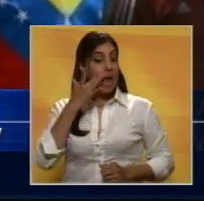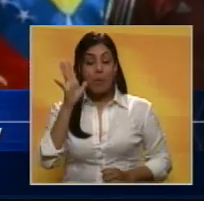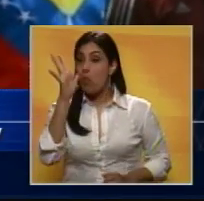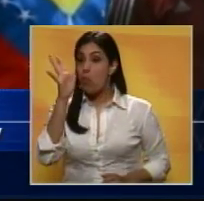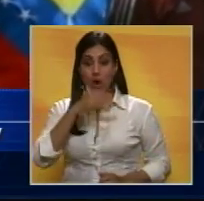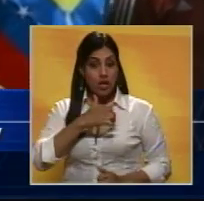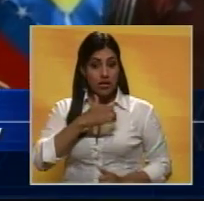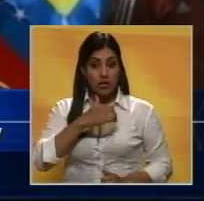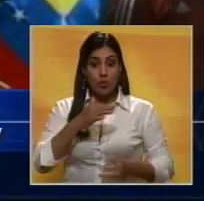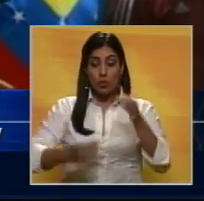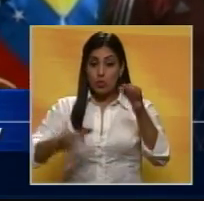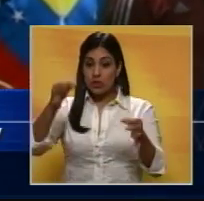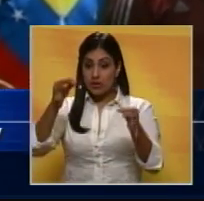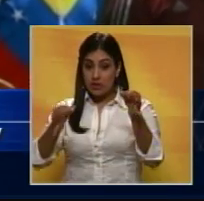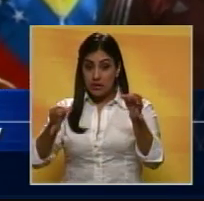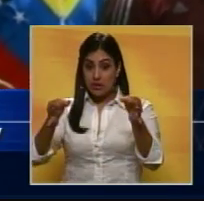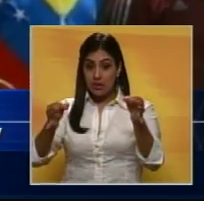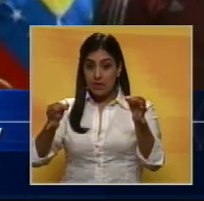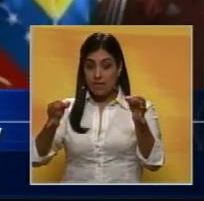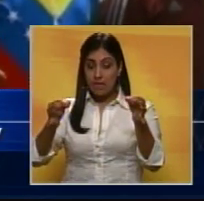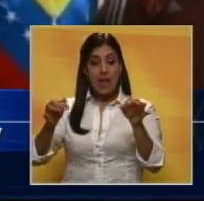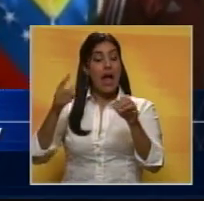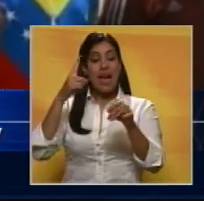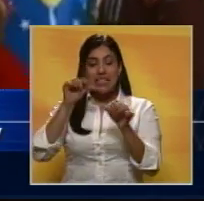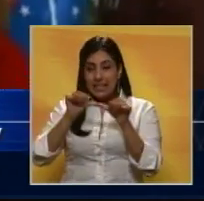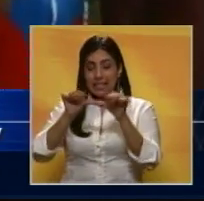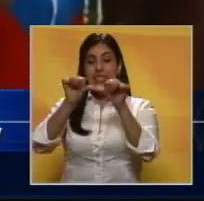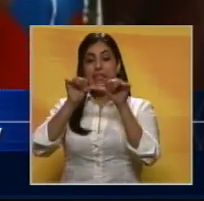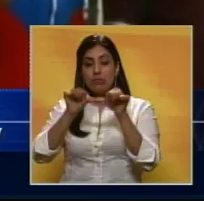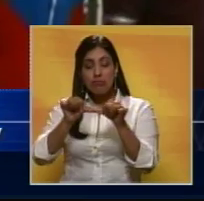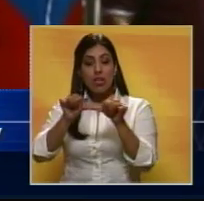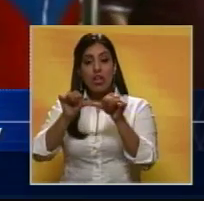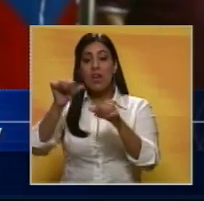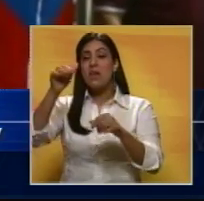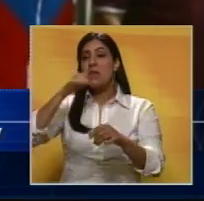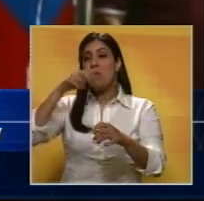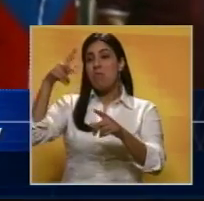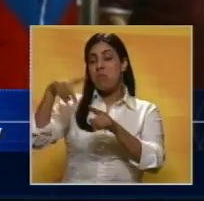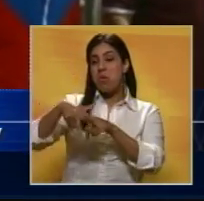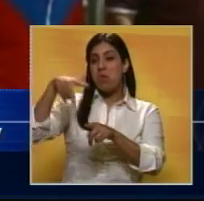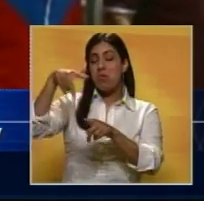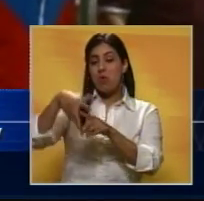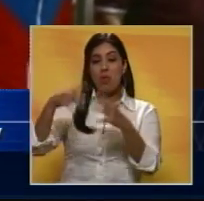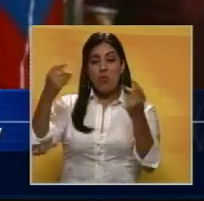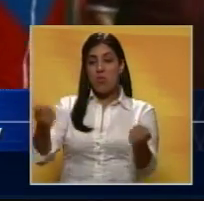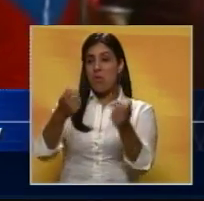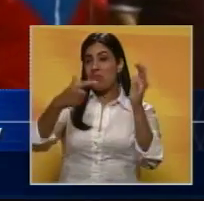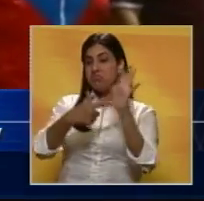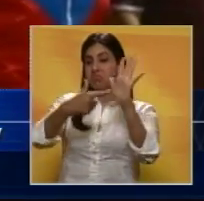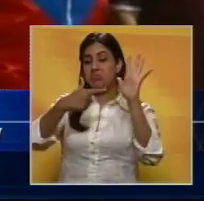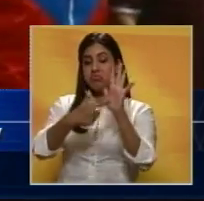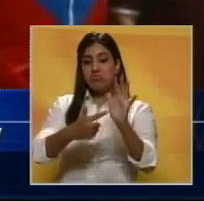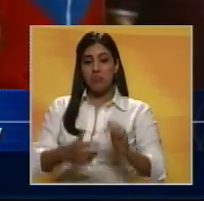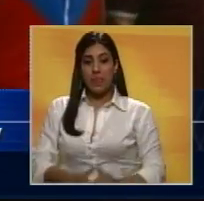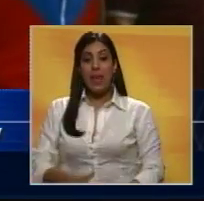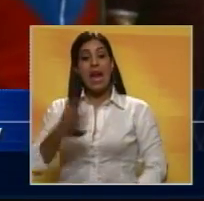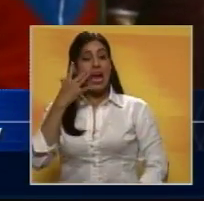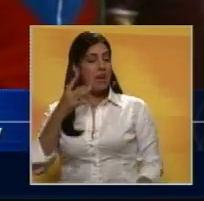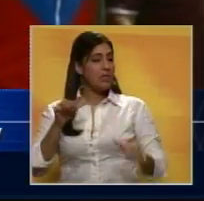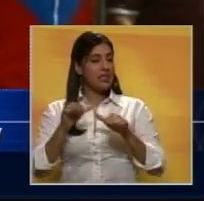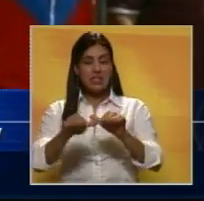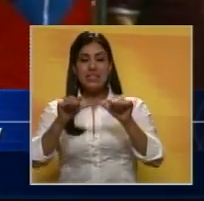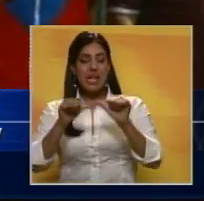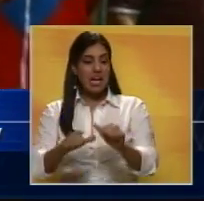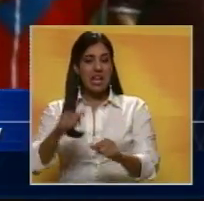Si no hay justicia, va a seguir la impunidad campando. Va a